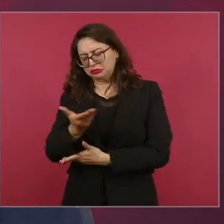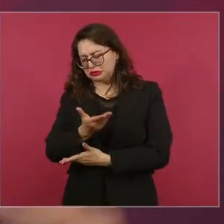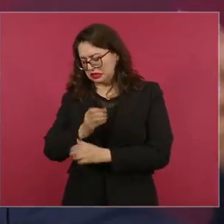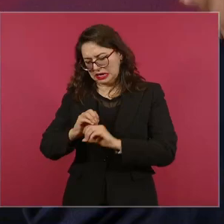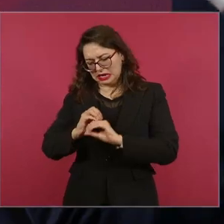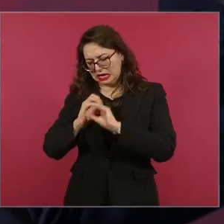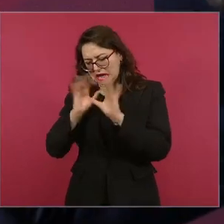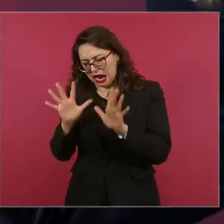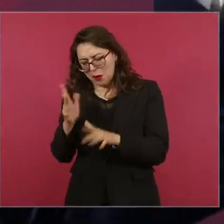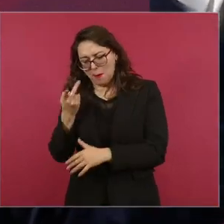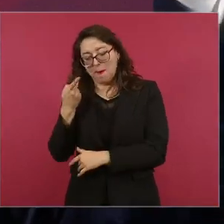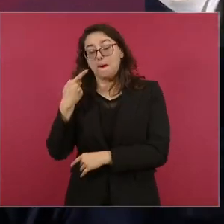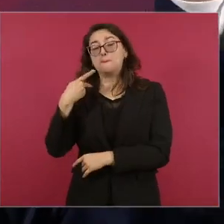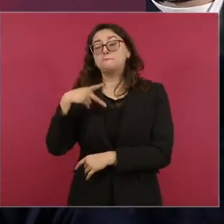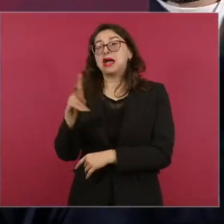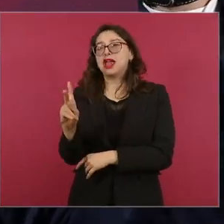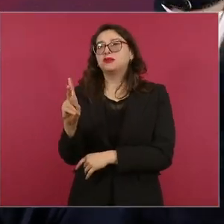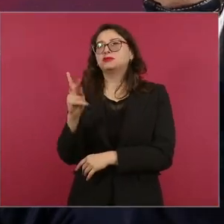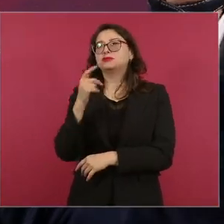el que,